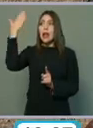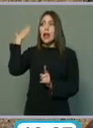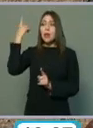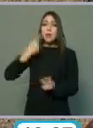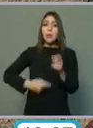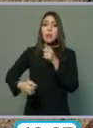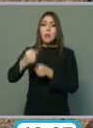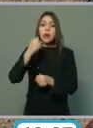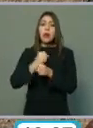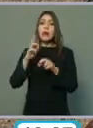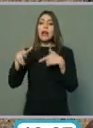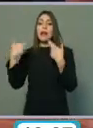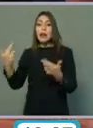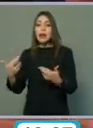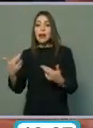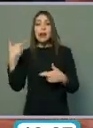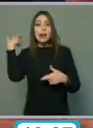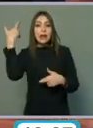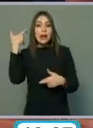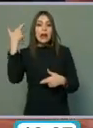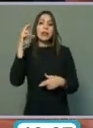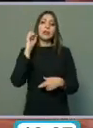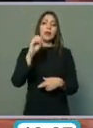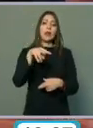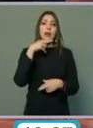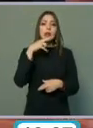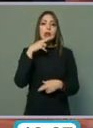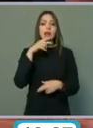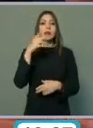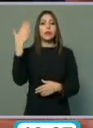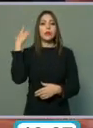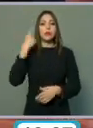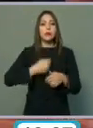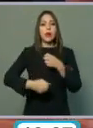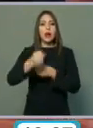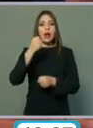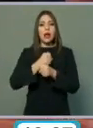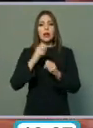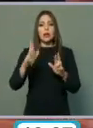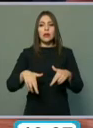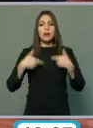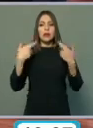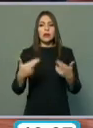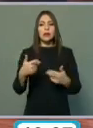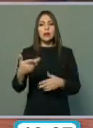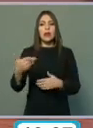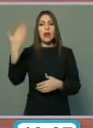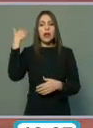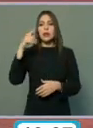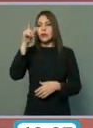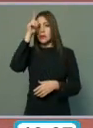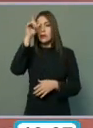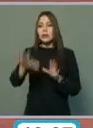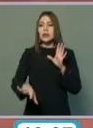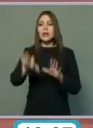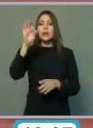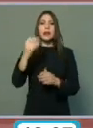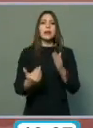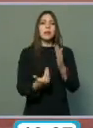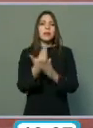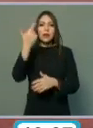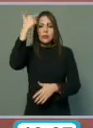año. Sabemos esta historia porque en el lugar en donde lo encontramos, que él pasaba días y noches afuera de un centro